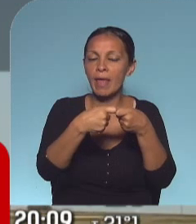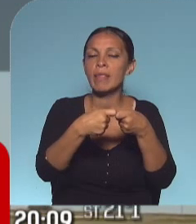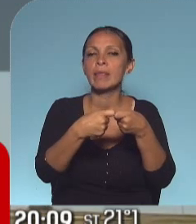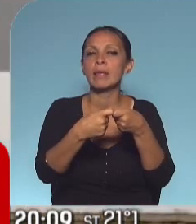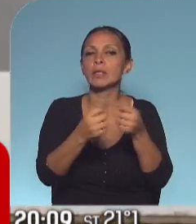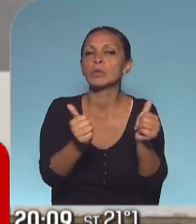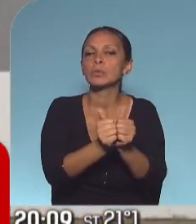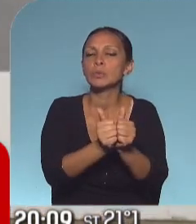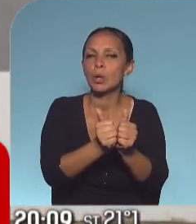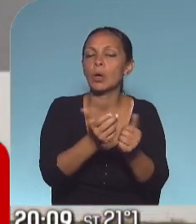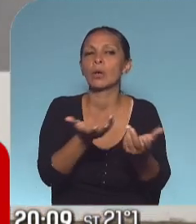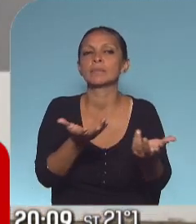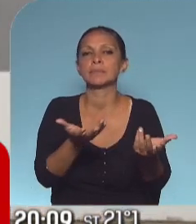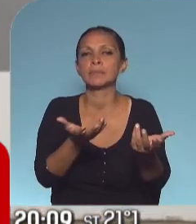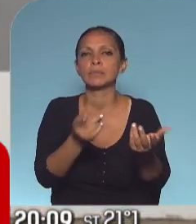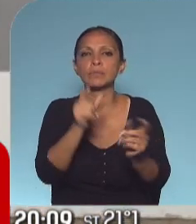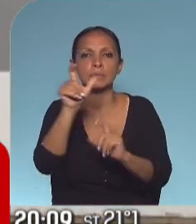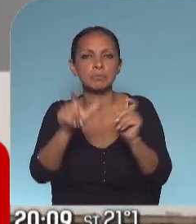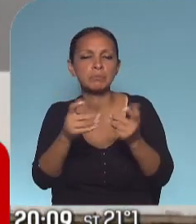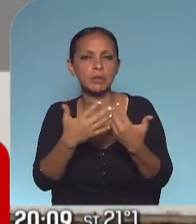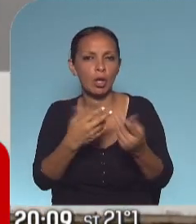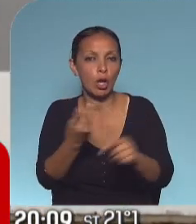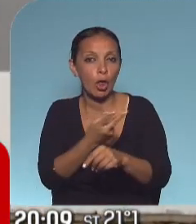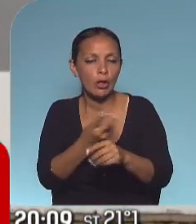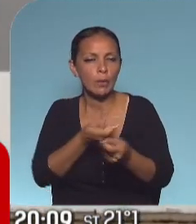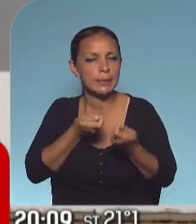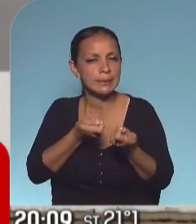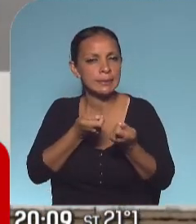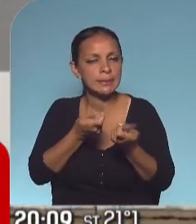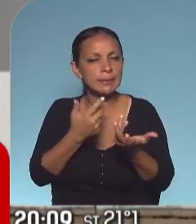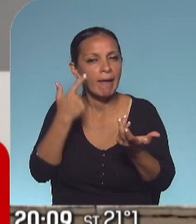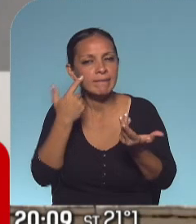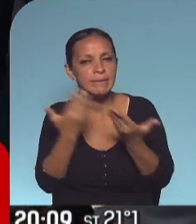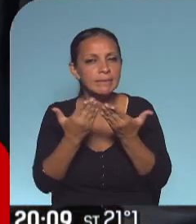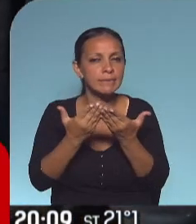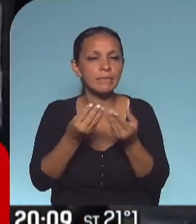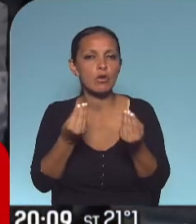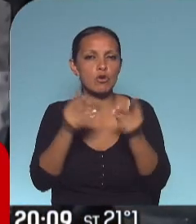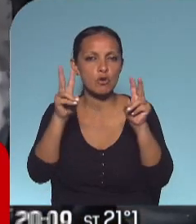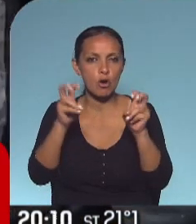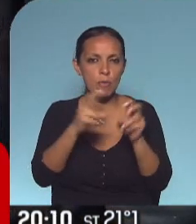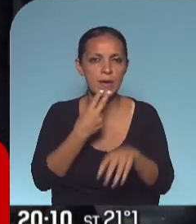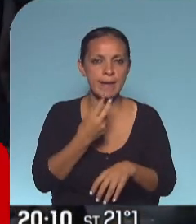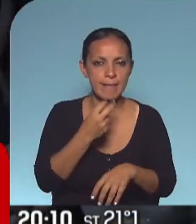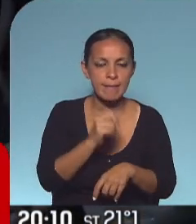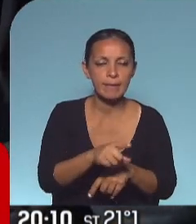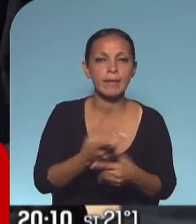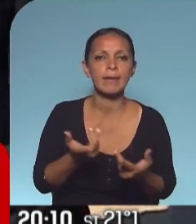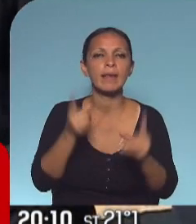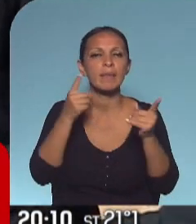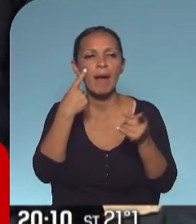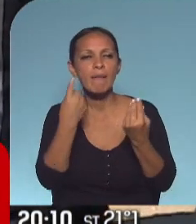estaba con un socio muy activamente atrás de estudiar el tema y las empresas que había ya